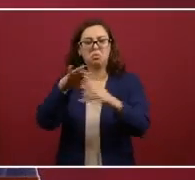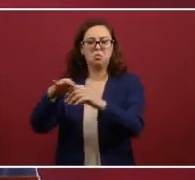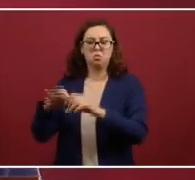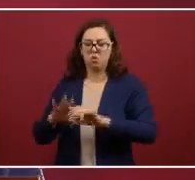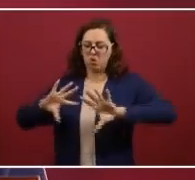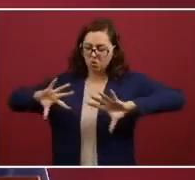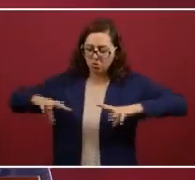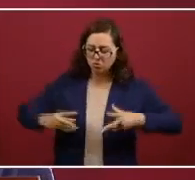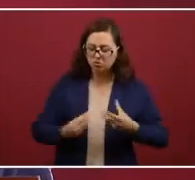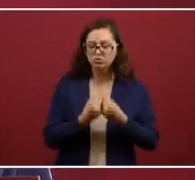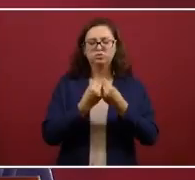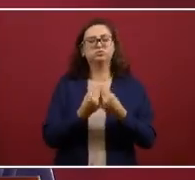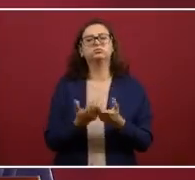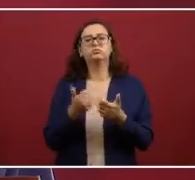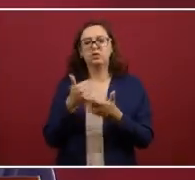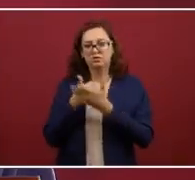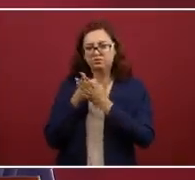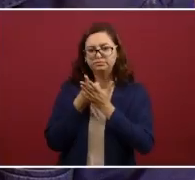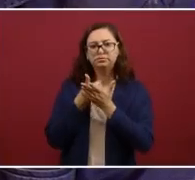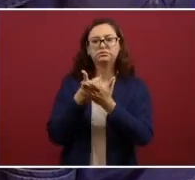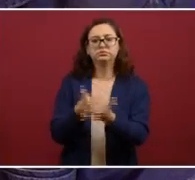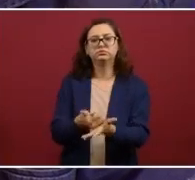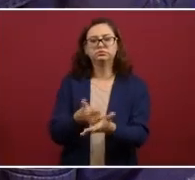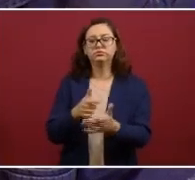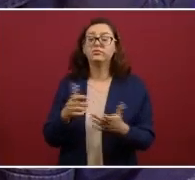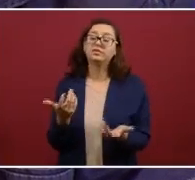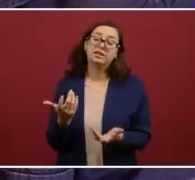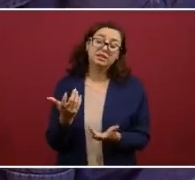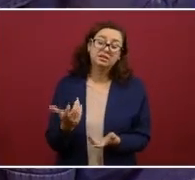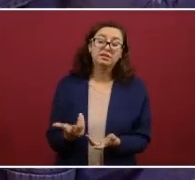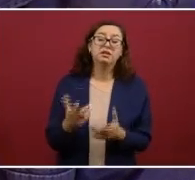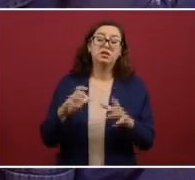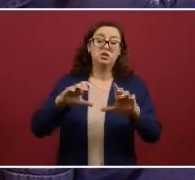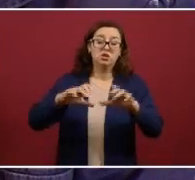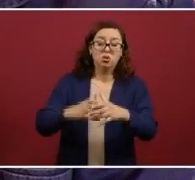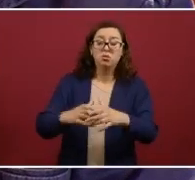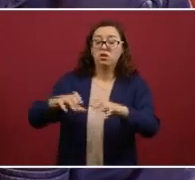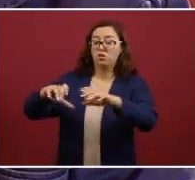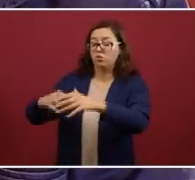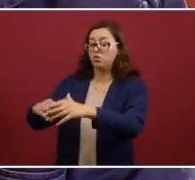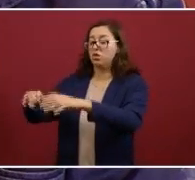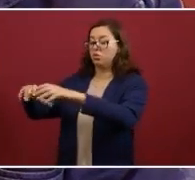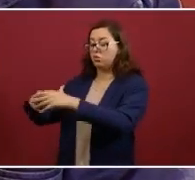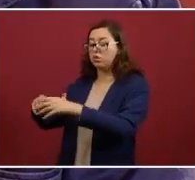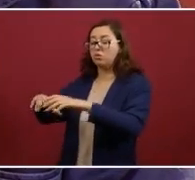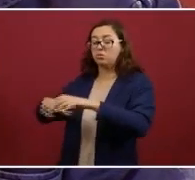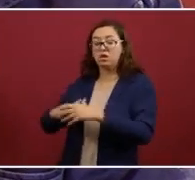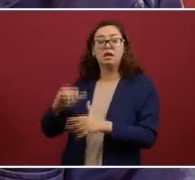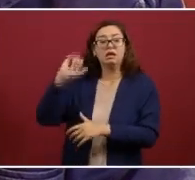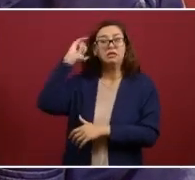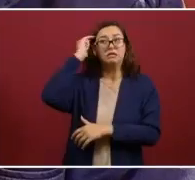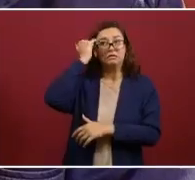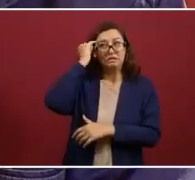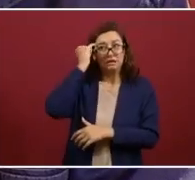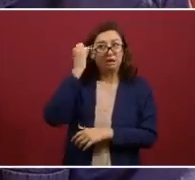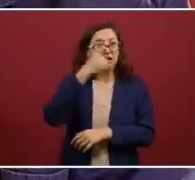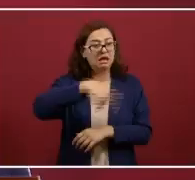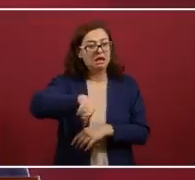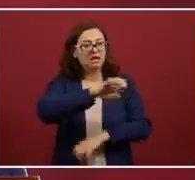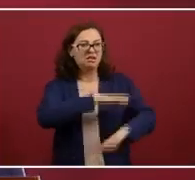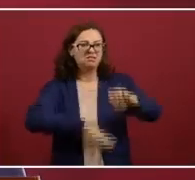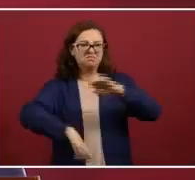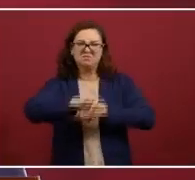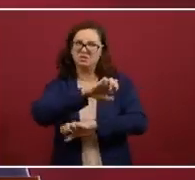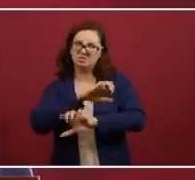desde cientos, quizás miles de comunidades indígenas en resistencia ante los proyectos depredadores, lo